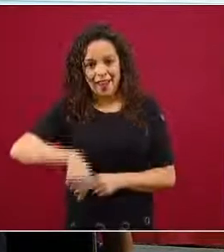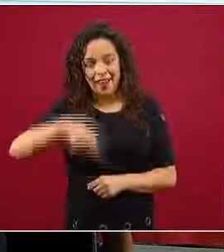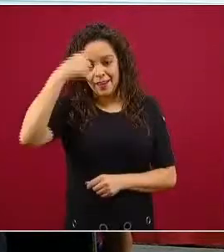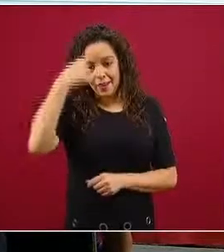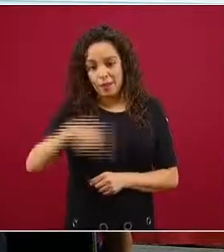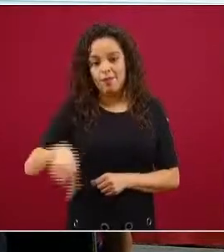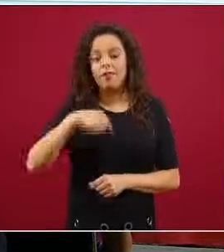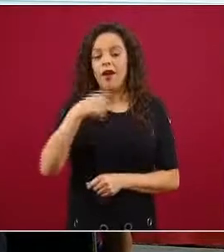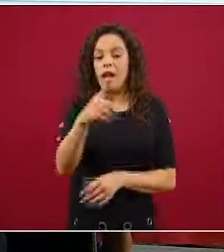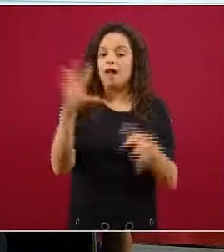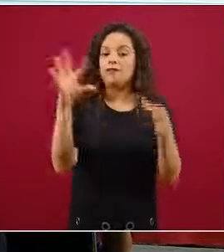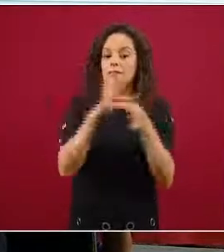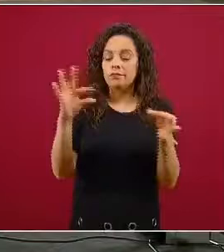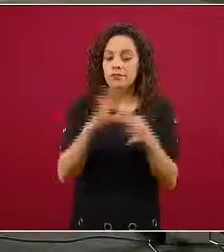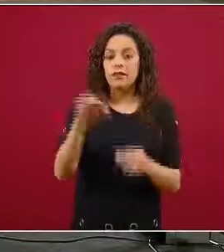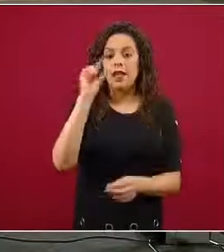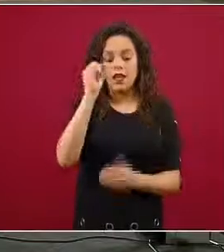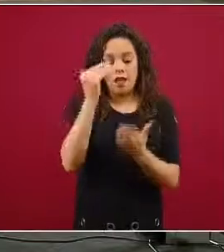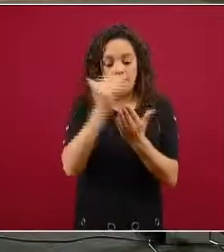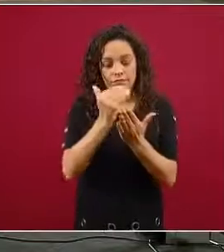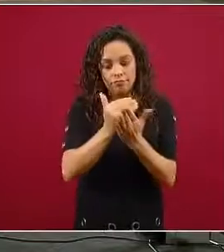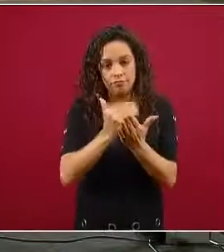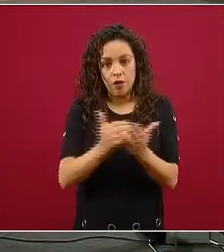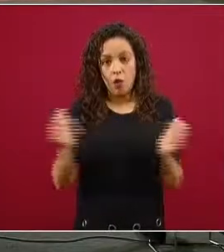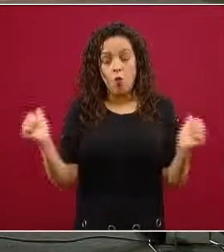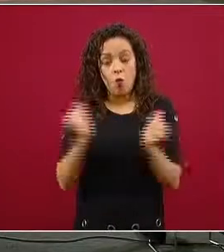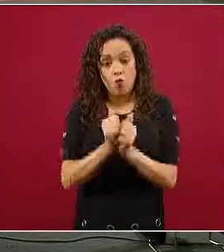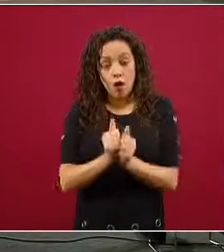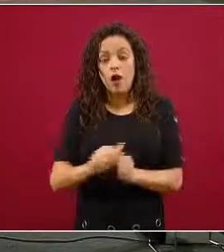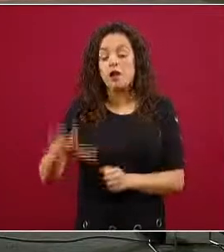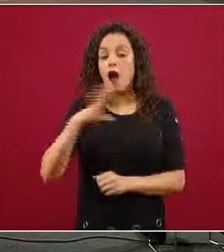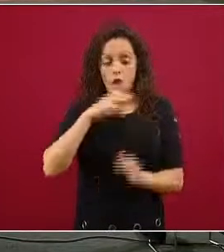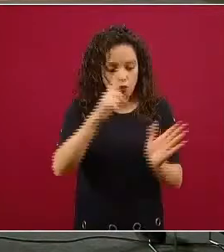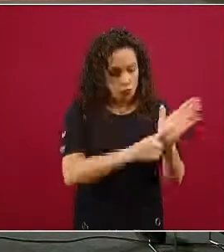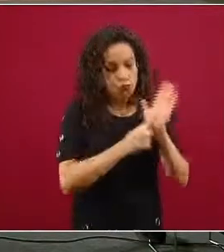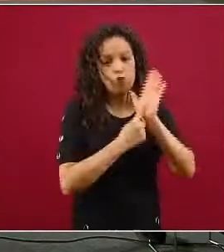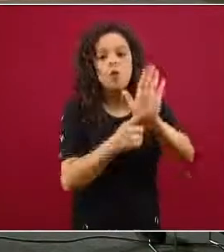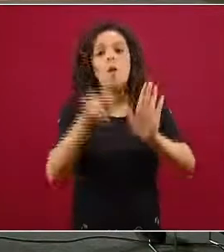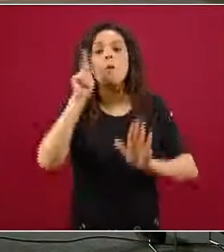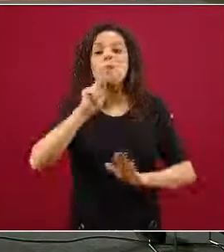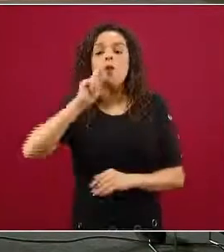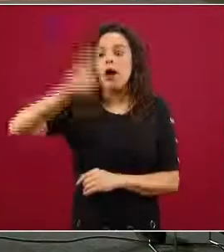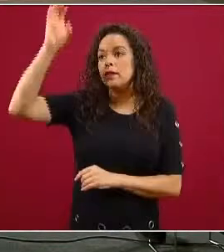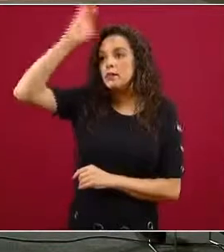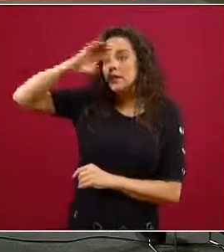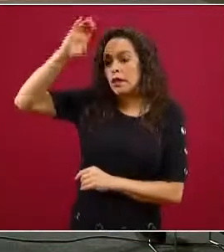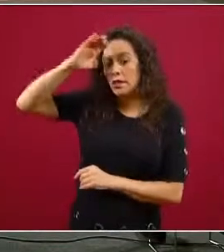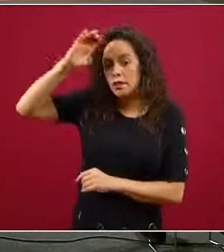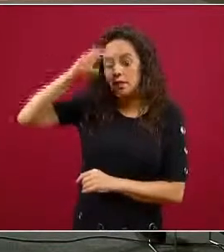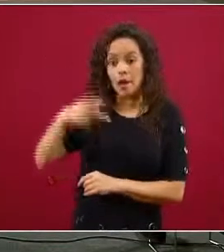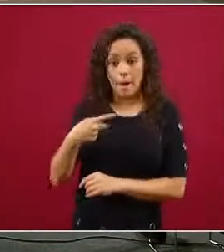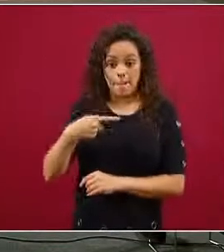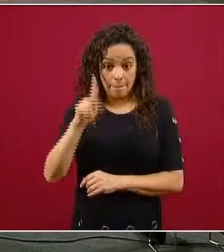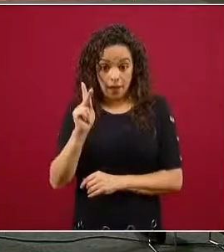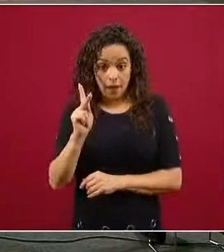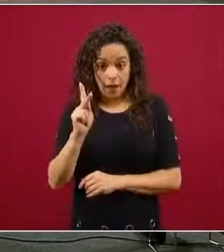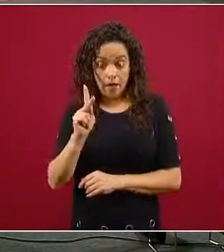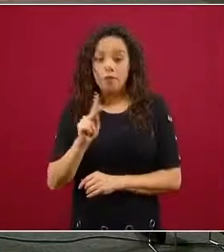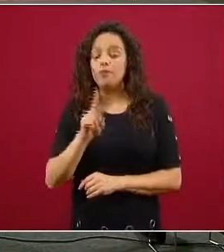que elaboramos con la evidencia científica que se tenía hasta el momento. Sin embargo, vale la pena reconocer que la